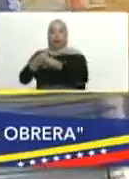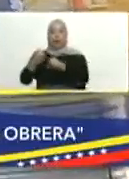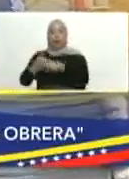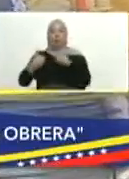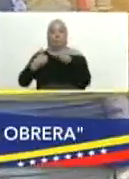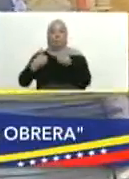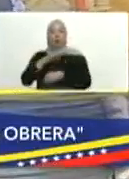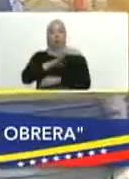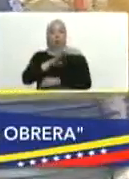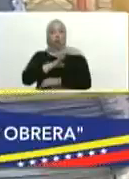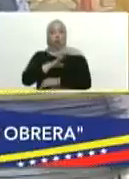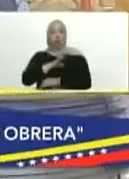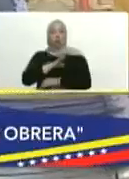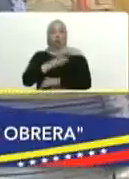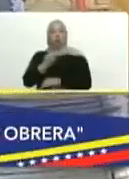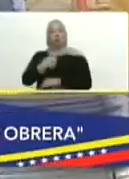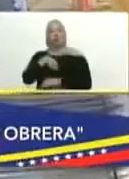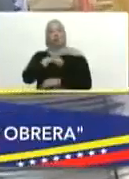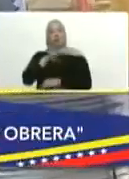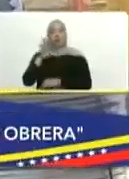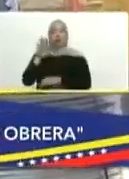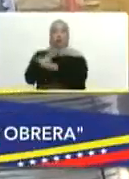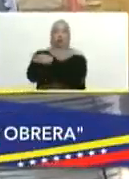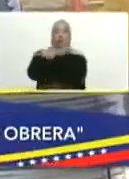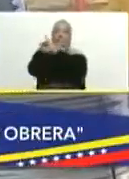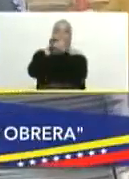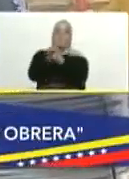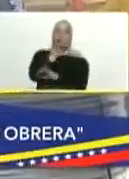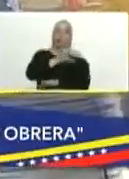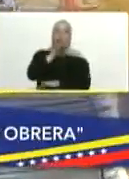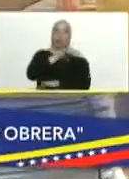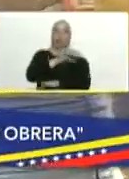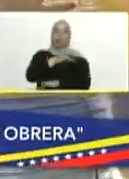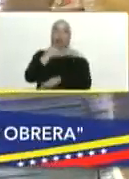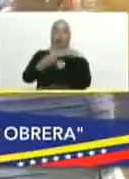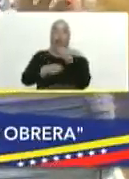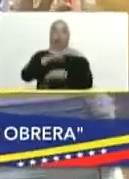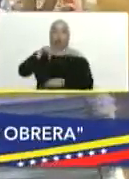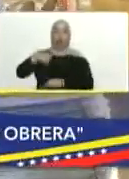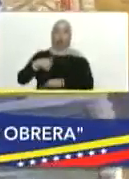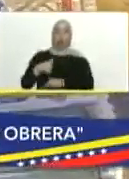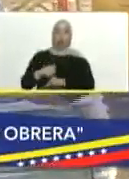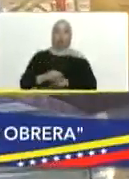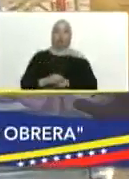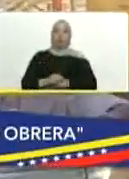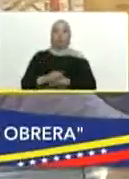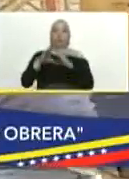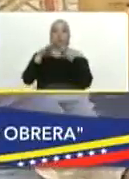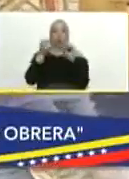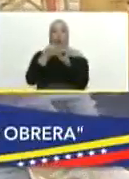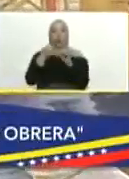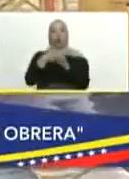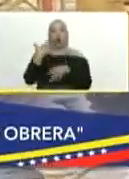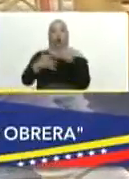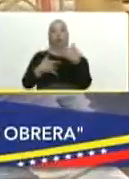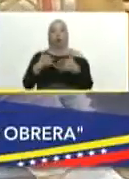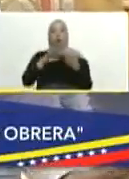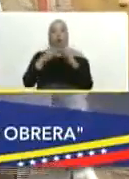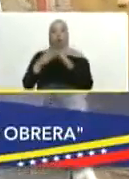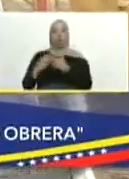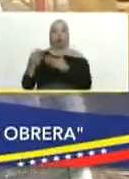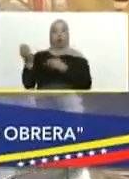construir nuestra propia patria la felicidad social se construye en base a todos estos hechos a la